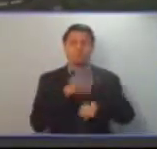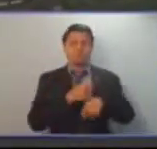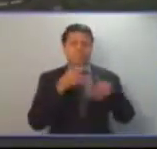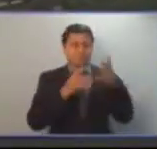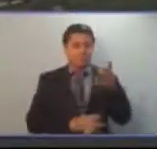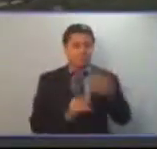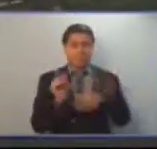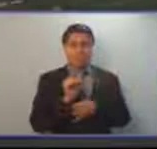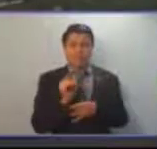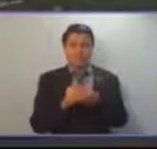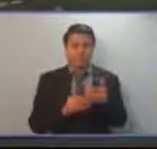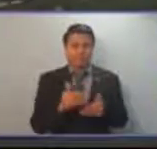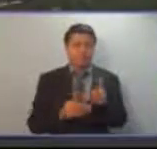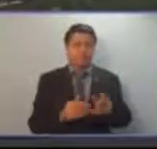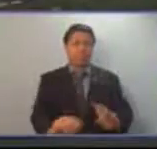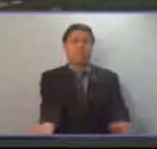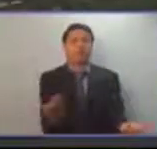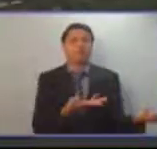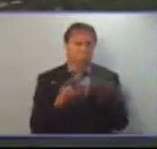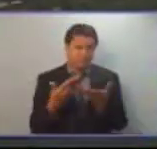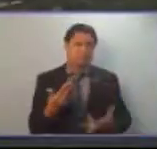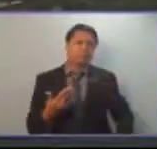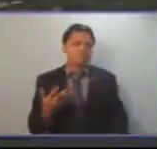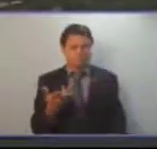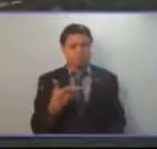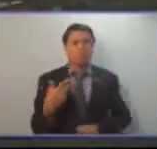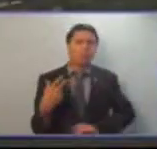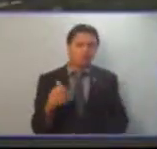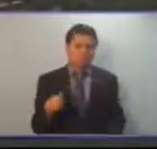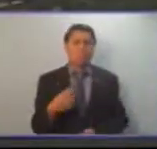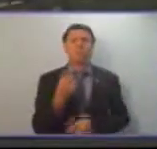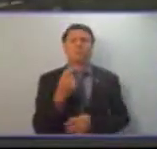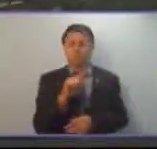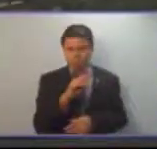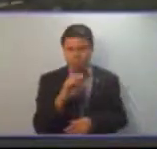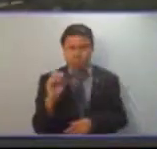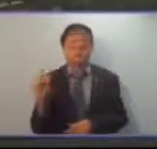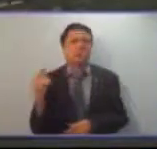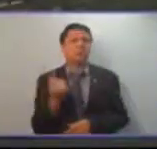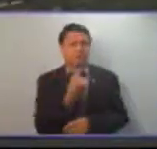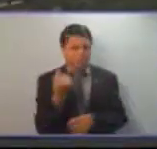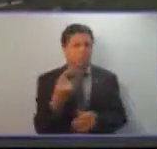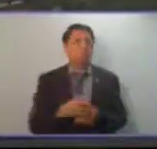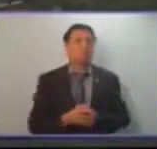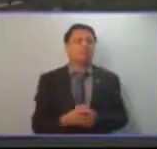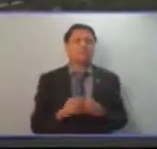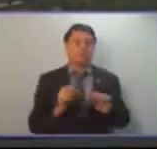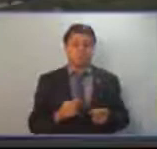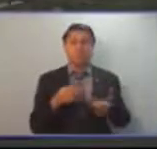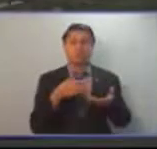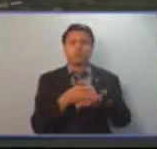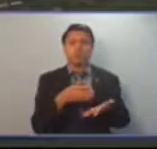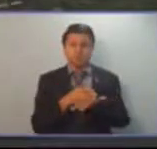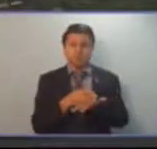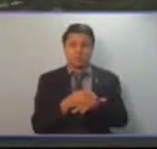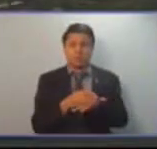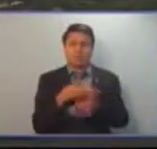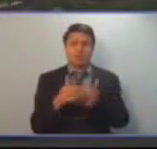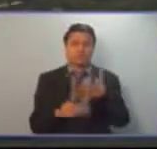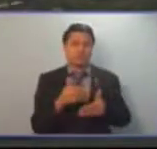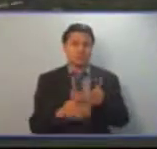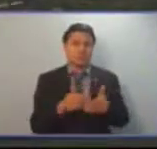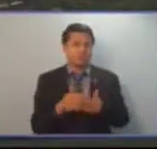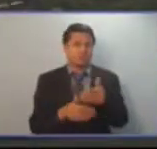ley transitoria que le permitió a varios centenares de adultos mayores en el país hacer un